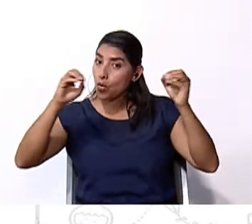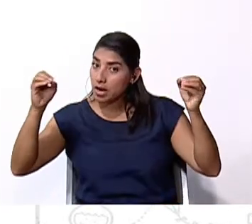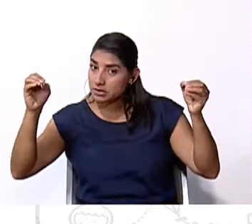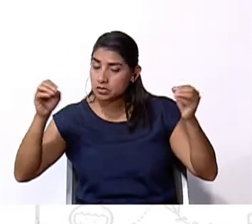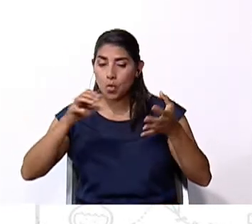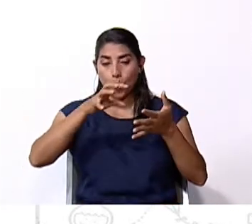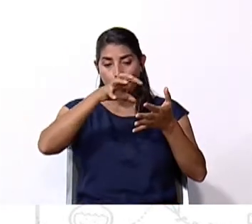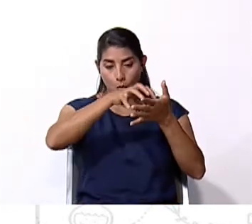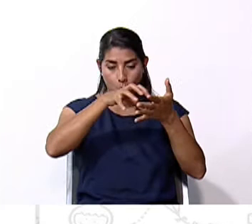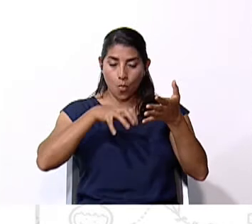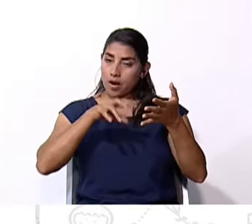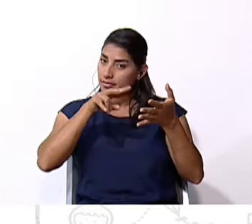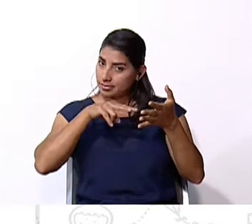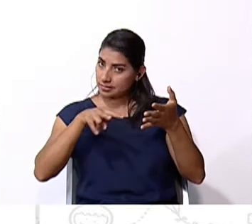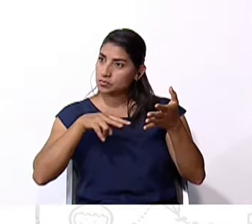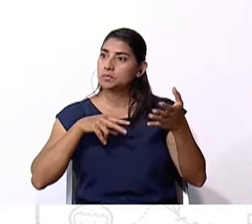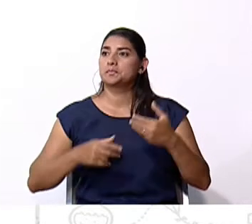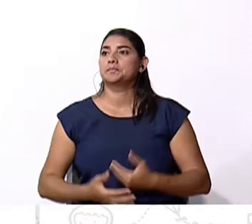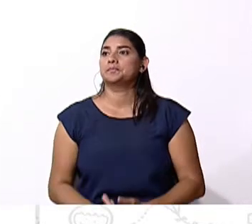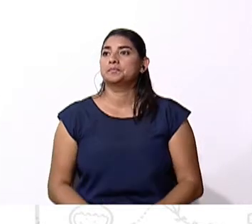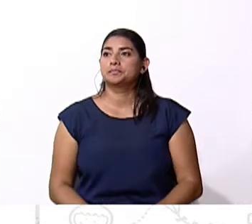el texto?